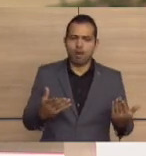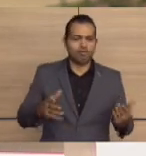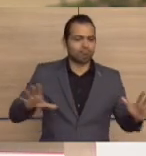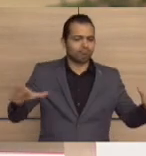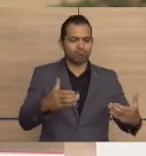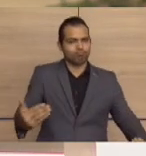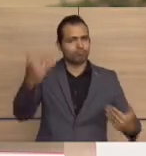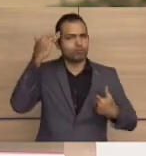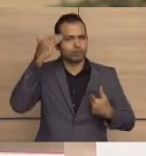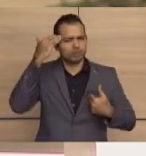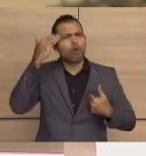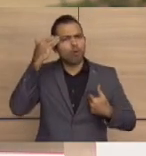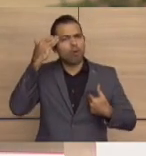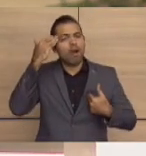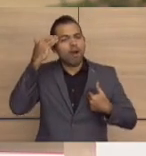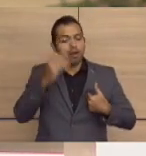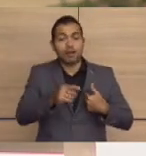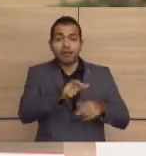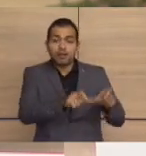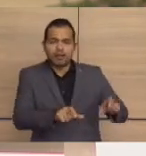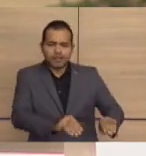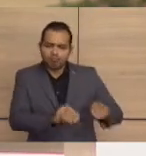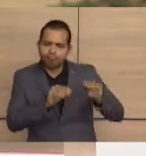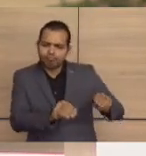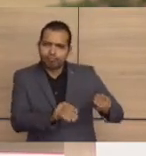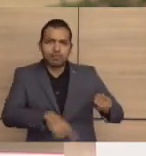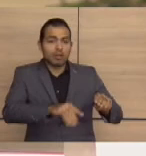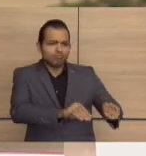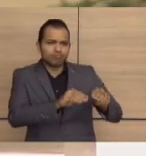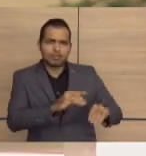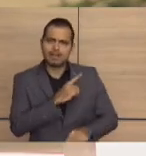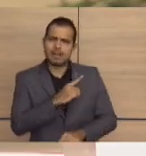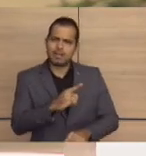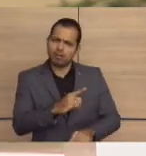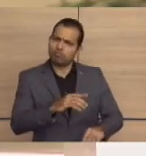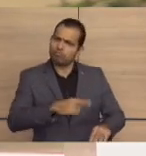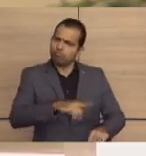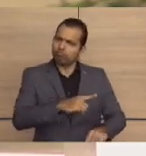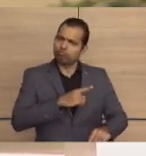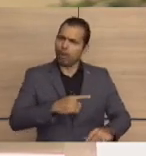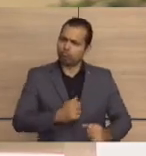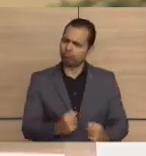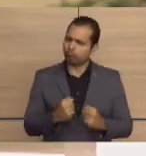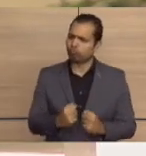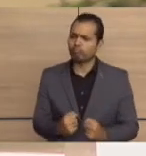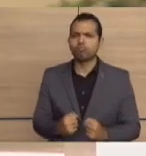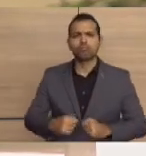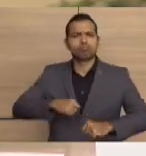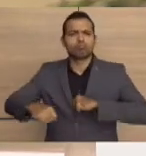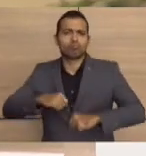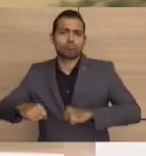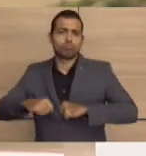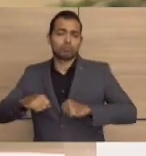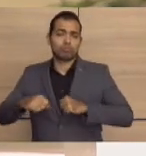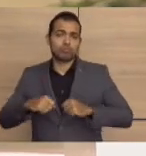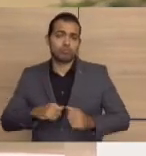Teniendo líderes con determinación tendremos objetivos concretos, objetivos que incentiven cambios no solo en nuestra